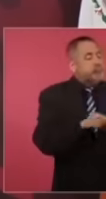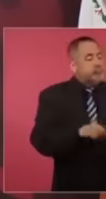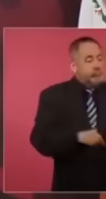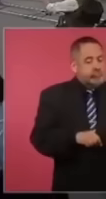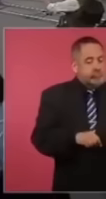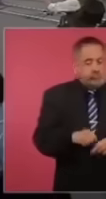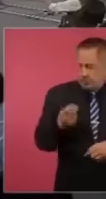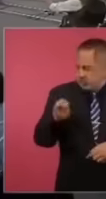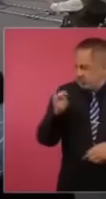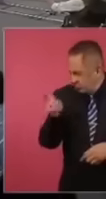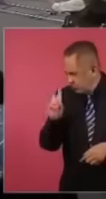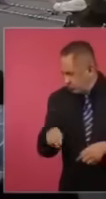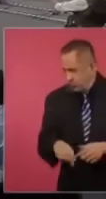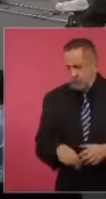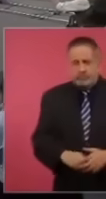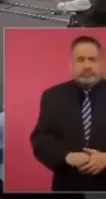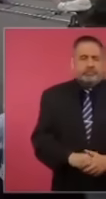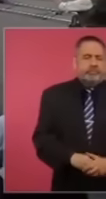Así fue, ¿verdad?